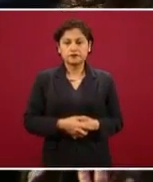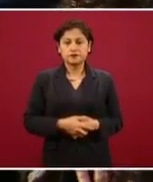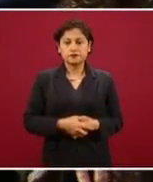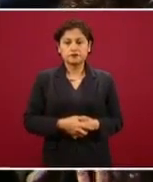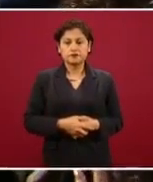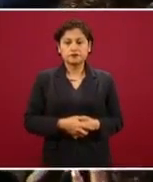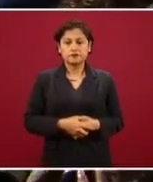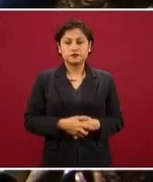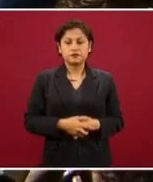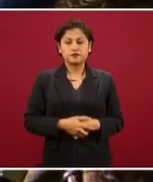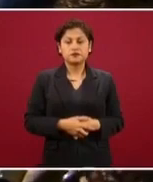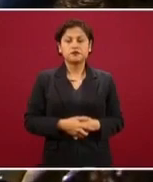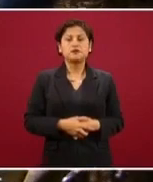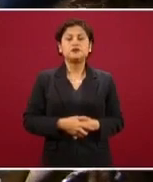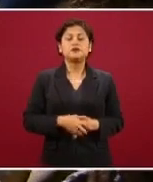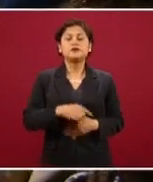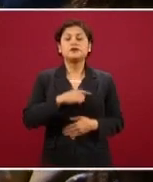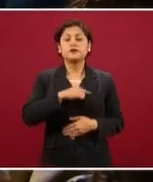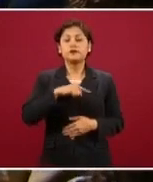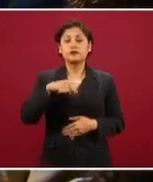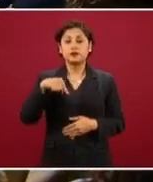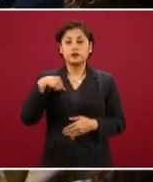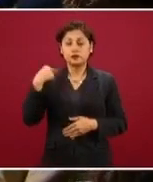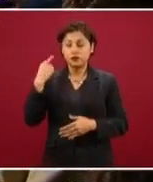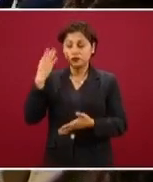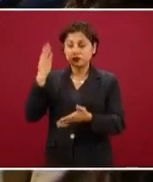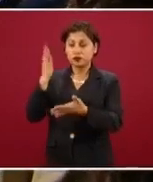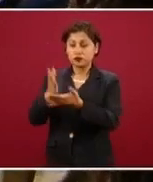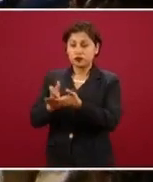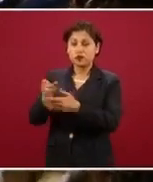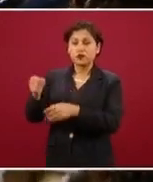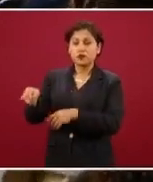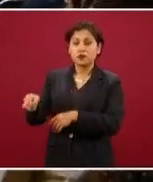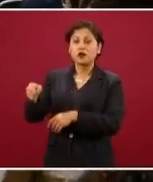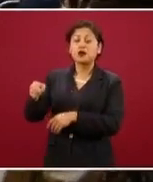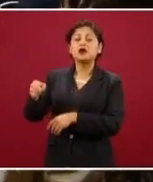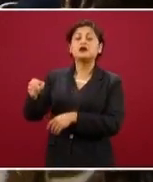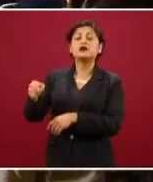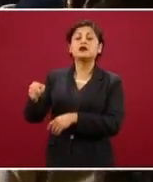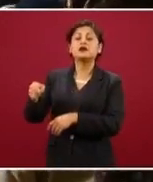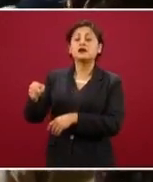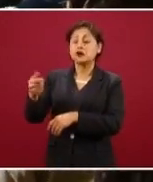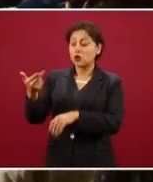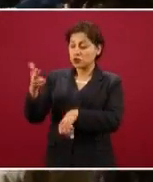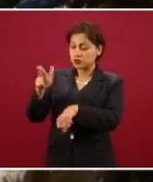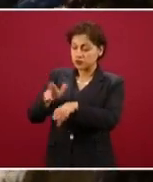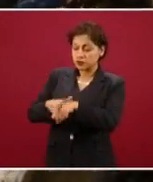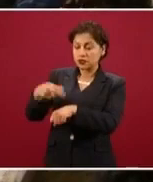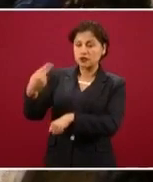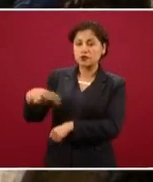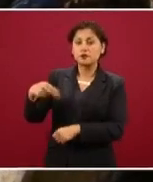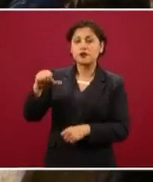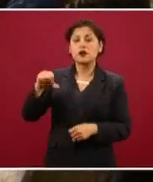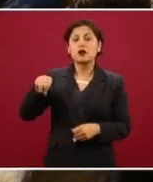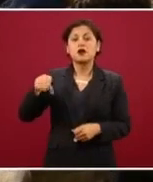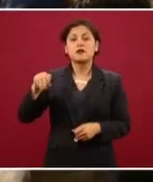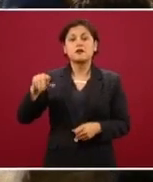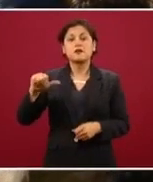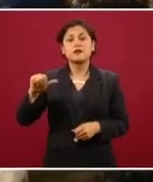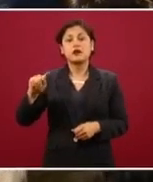y encontramos un hospital a Matán, llevaba 10 años